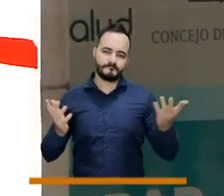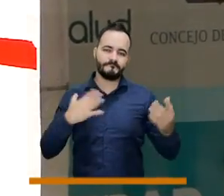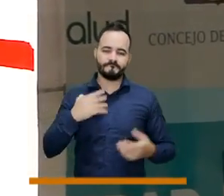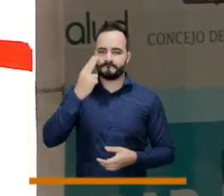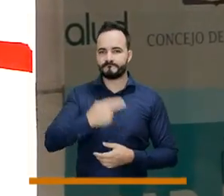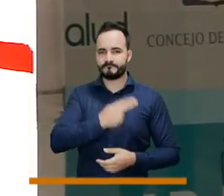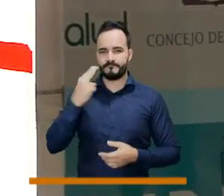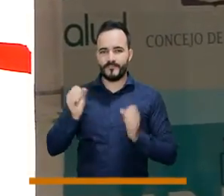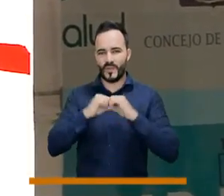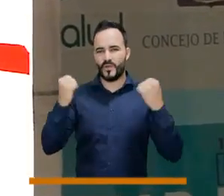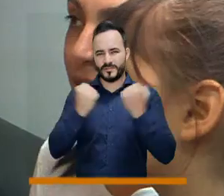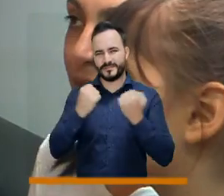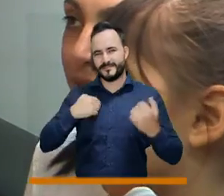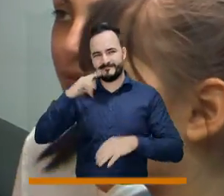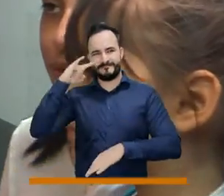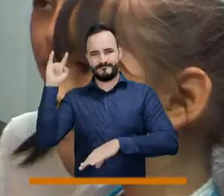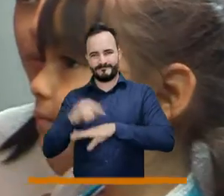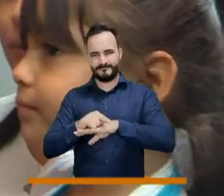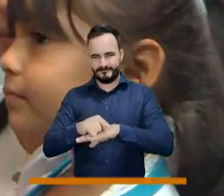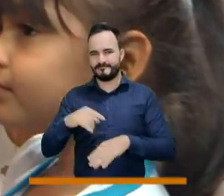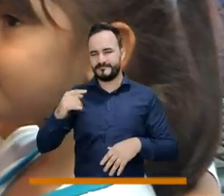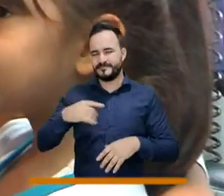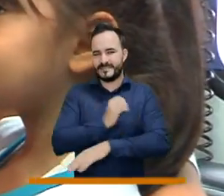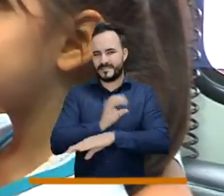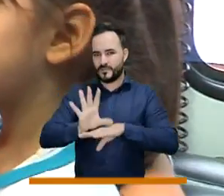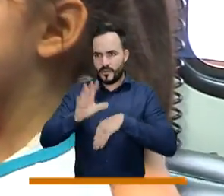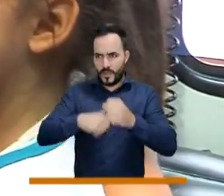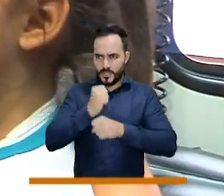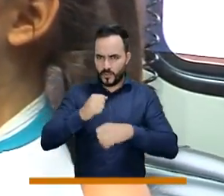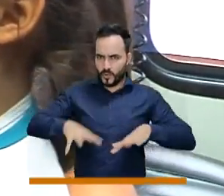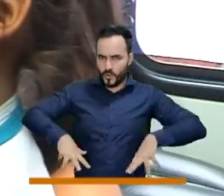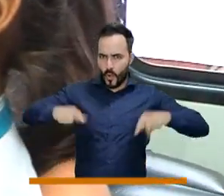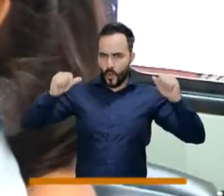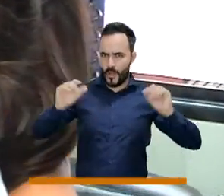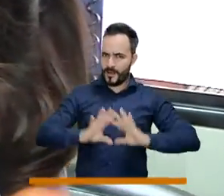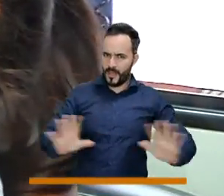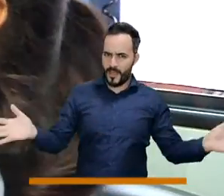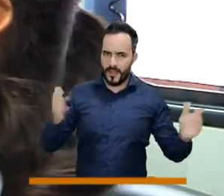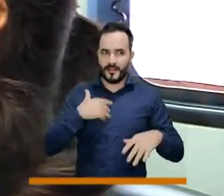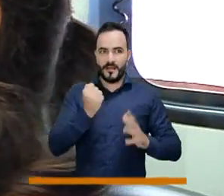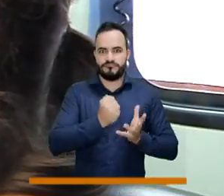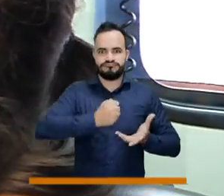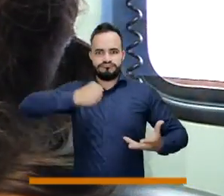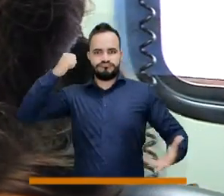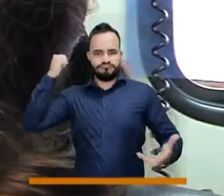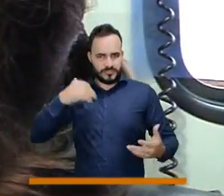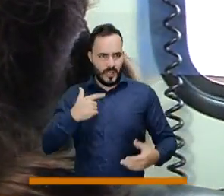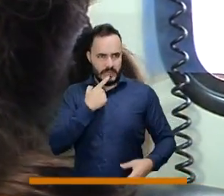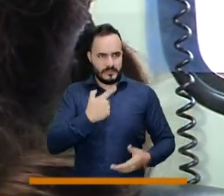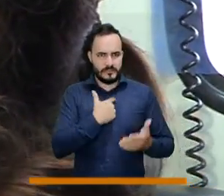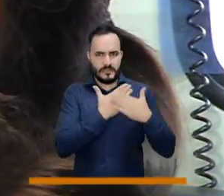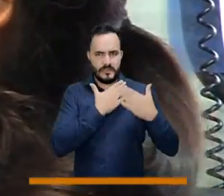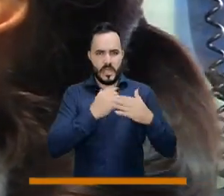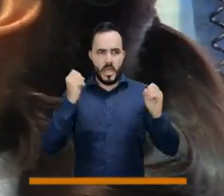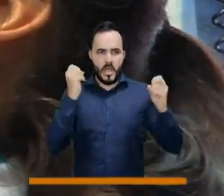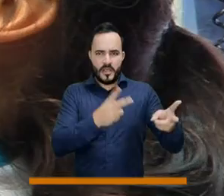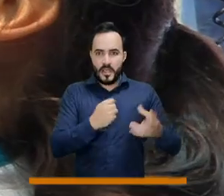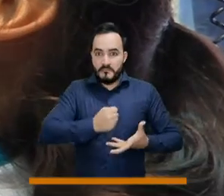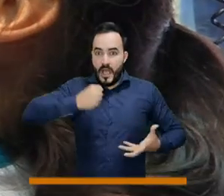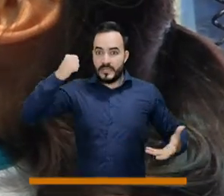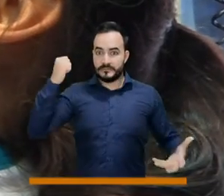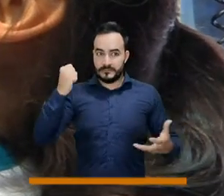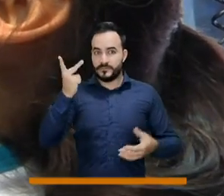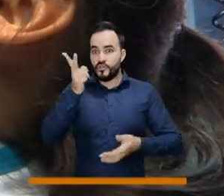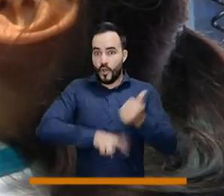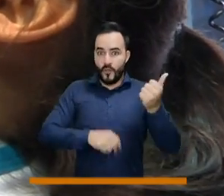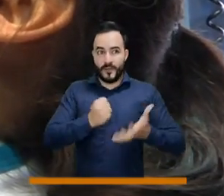pero no es posible. Un compromiso que nosotros hemos asumido desde el Consejo, hacer control político a este programa, que no se roben la plata. Aquí duplicaron el presupuesto de la